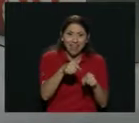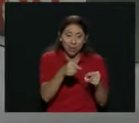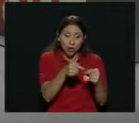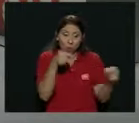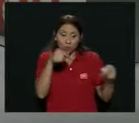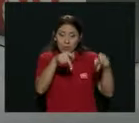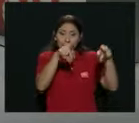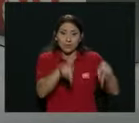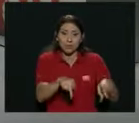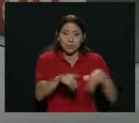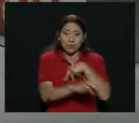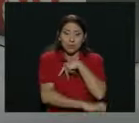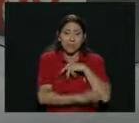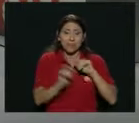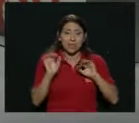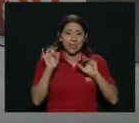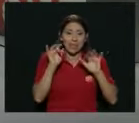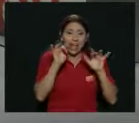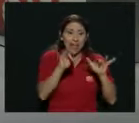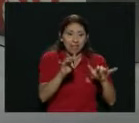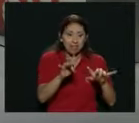han ido en aumento, incluso en